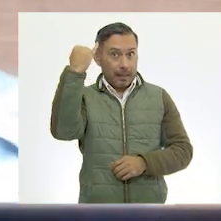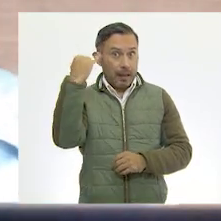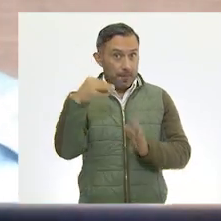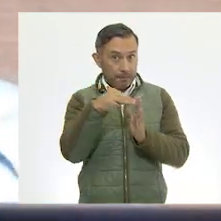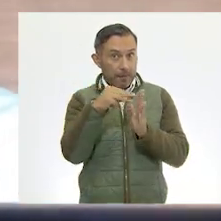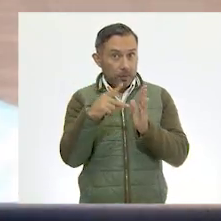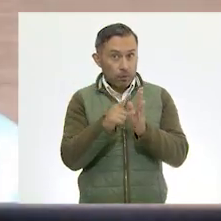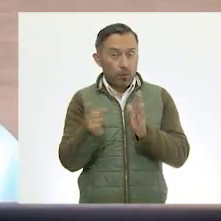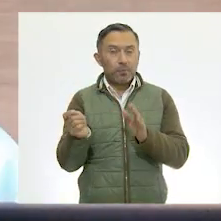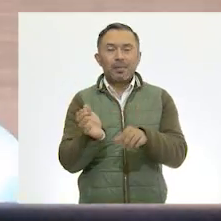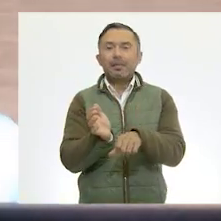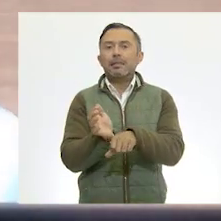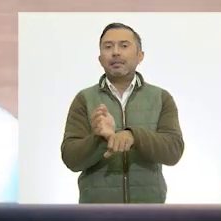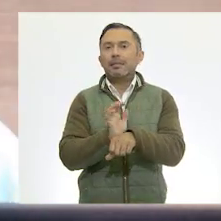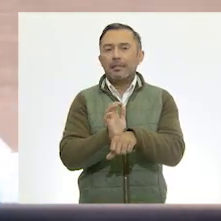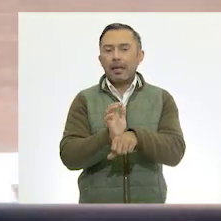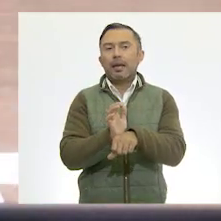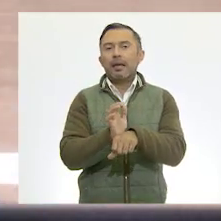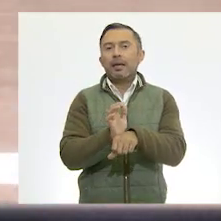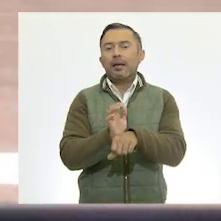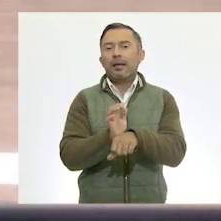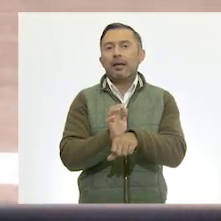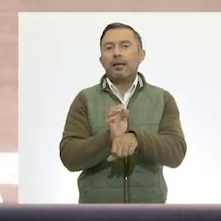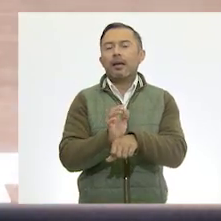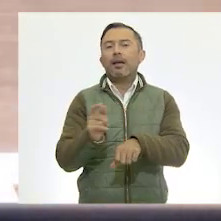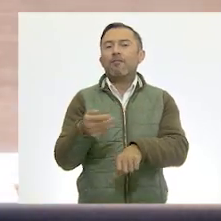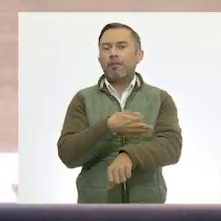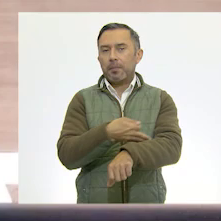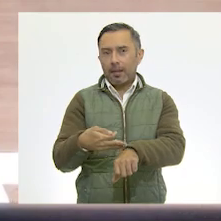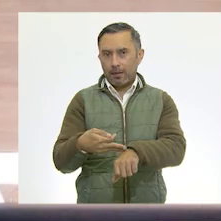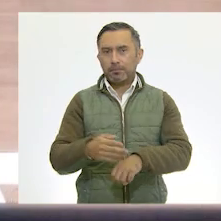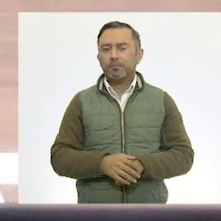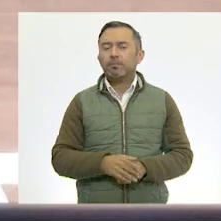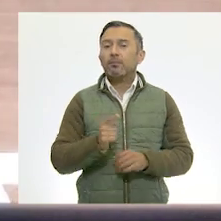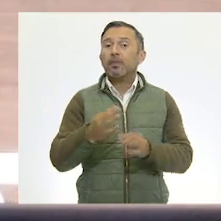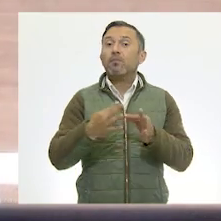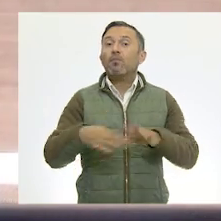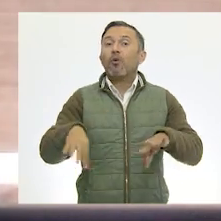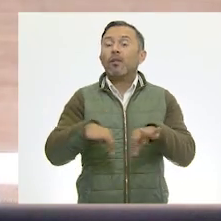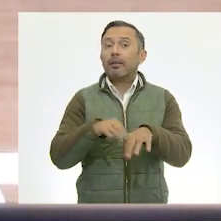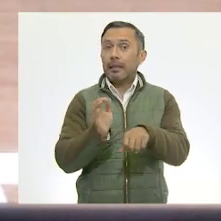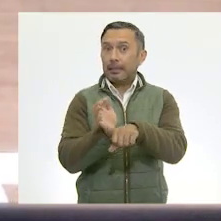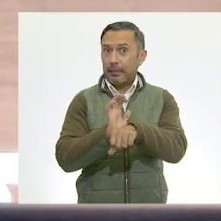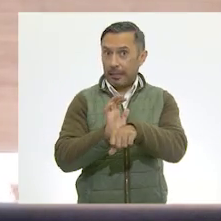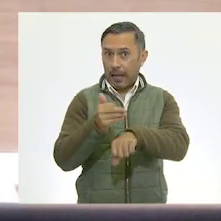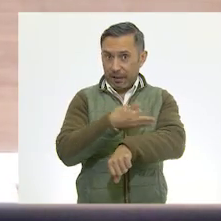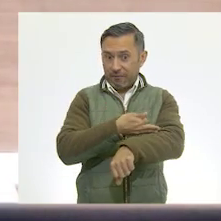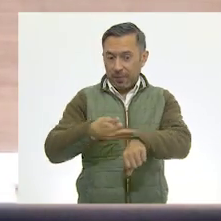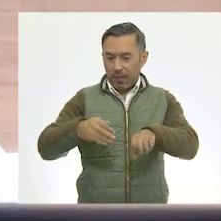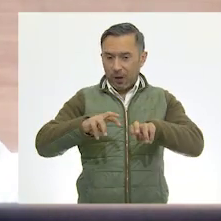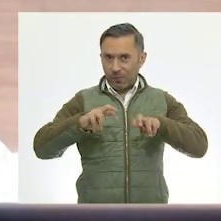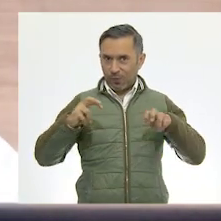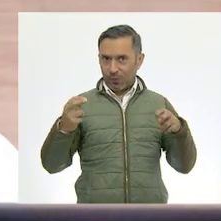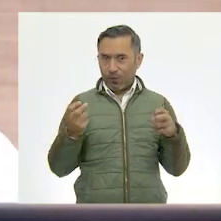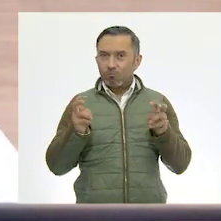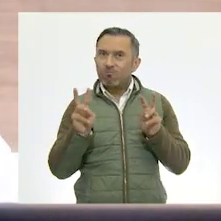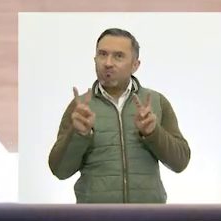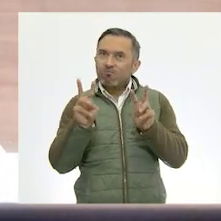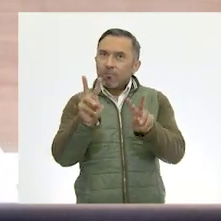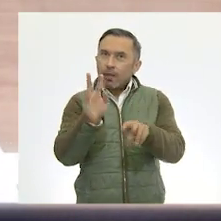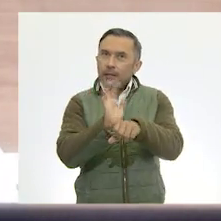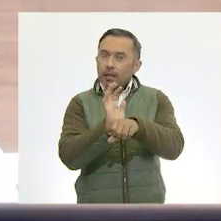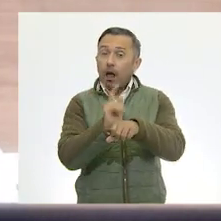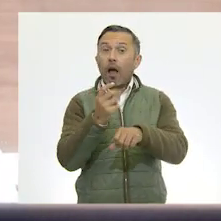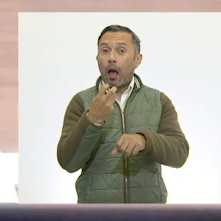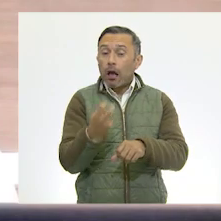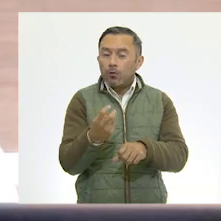cine debate o el cine familiar. Es necesario fomentar el cine familiar. En estos momentos la parte emocional